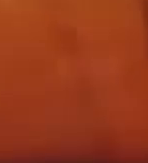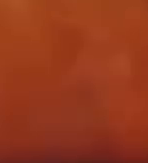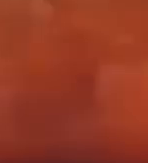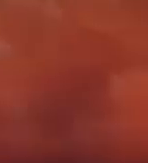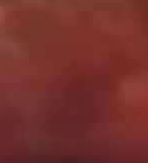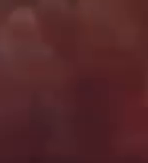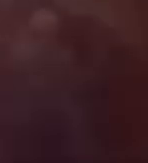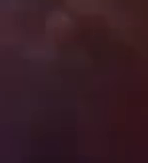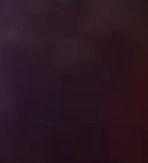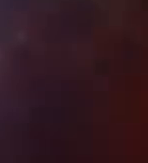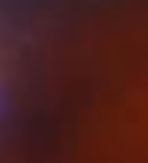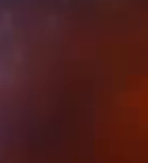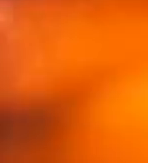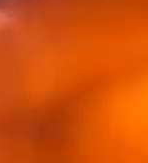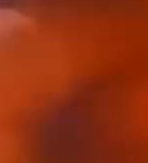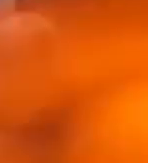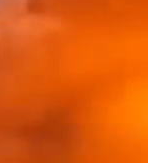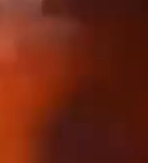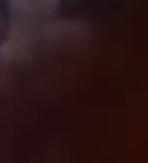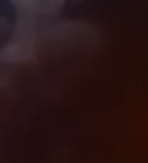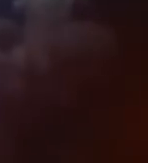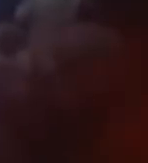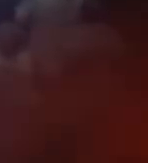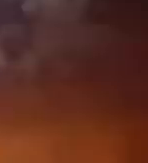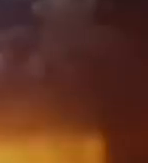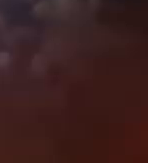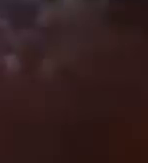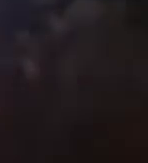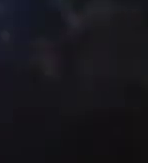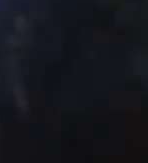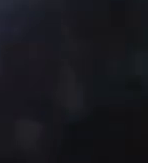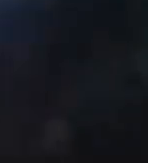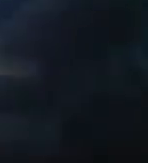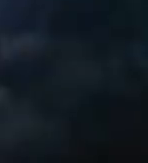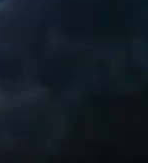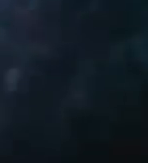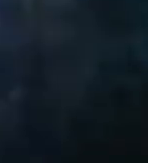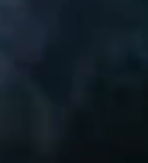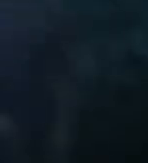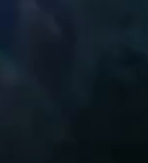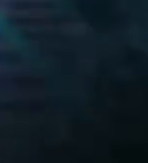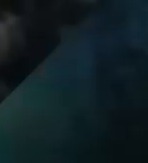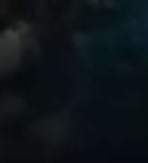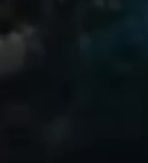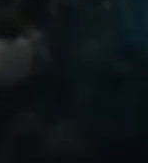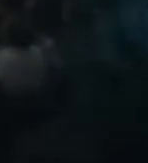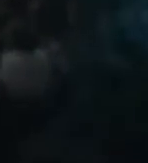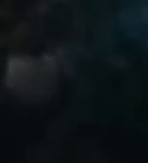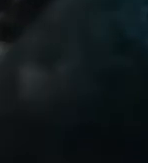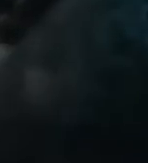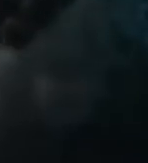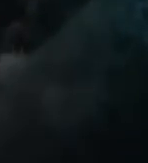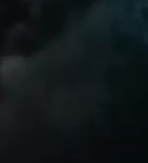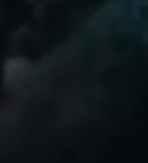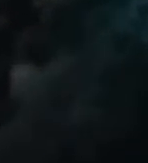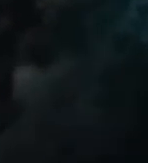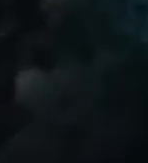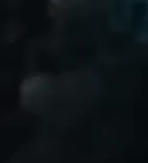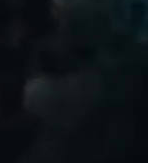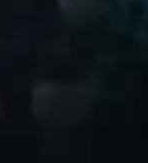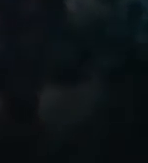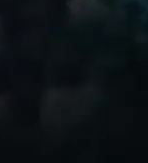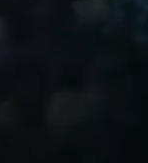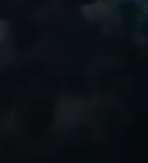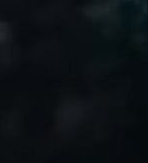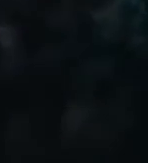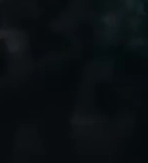24:15. Rema TV y Ebenezer Producciones presentó La Biblia, palabra infalible.